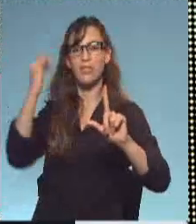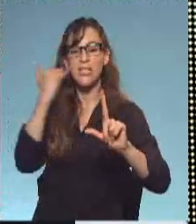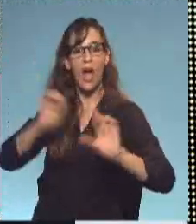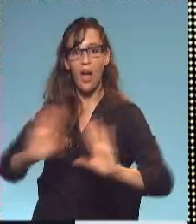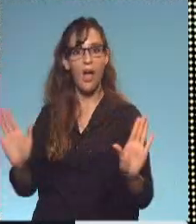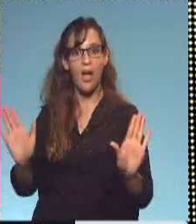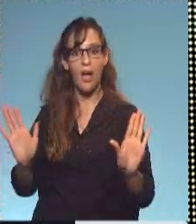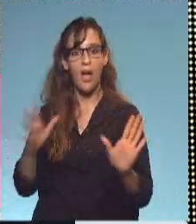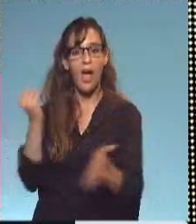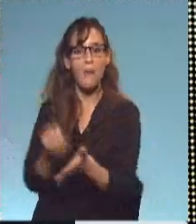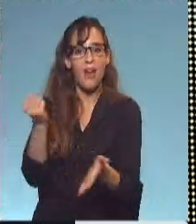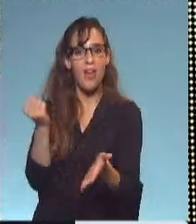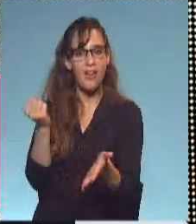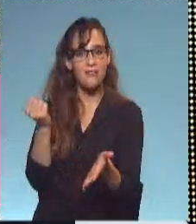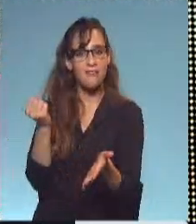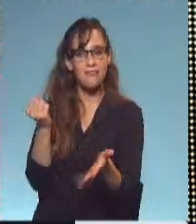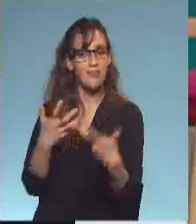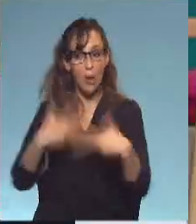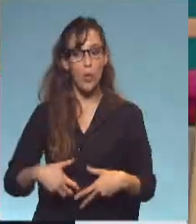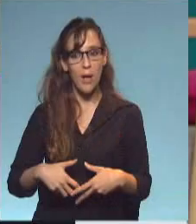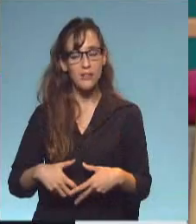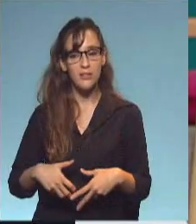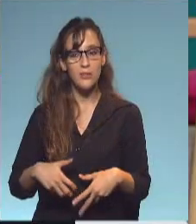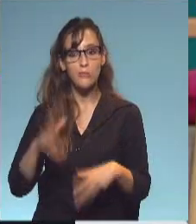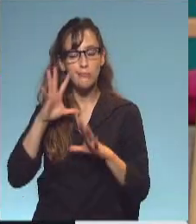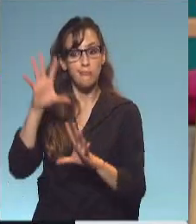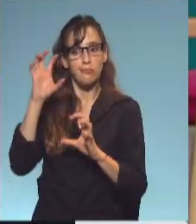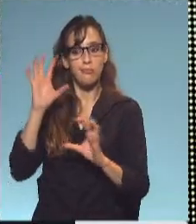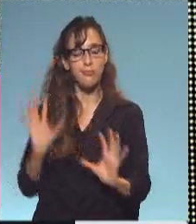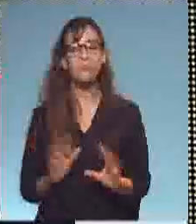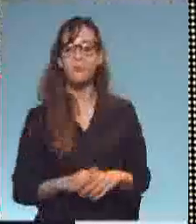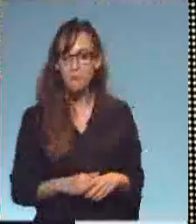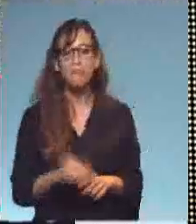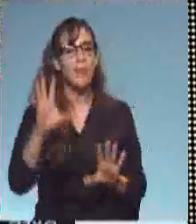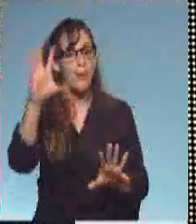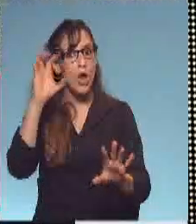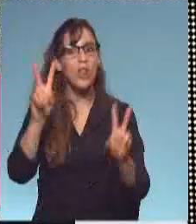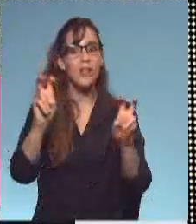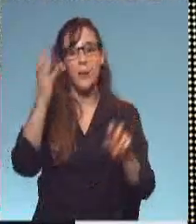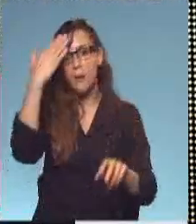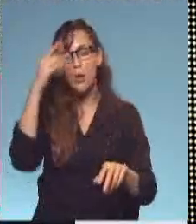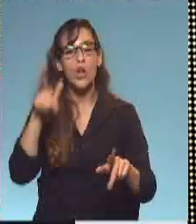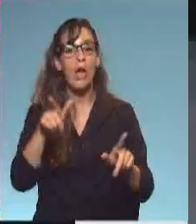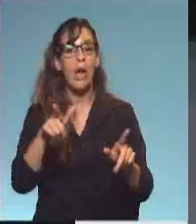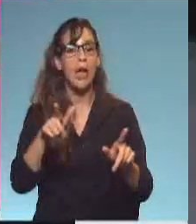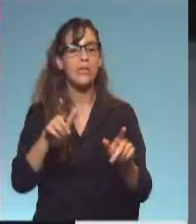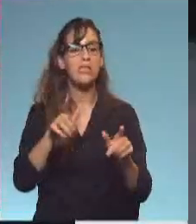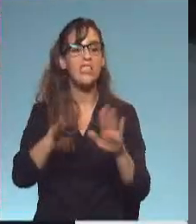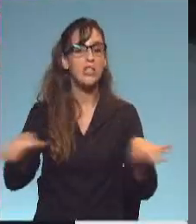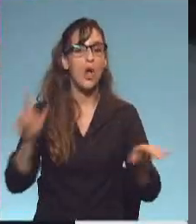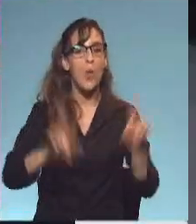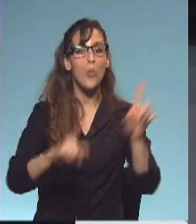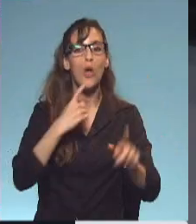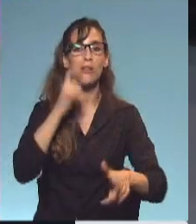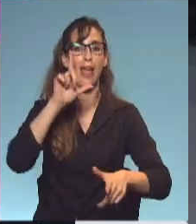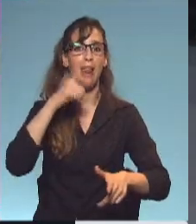es tan diferente que que automáticamente te viene a la memoria. Qué bien. Me acordé, hablando de memoria, que me dijeron los chicos y las chicas que hacen